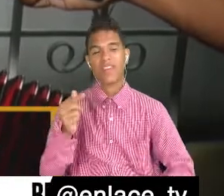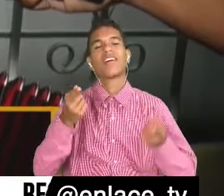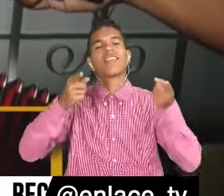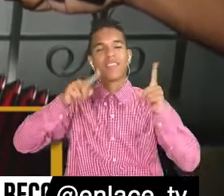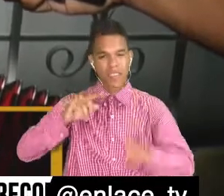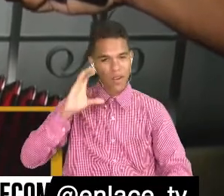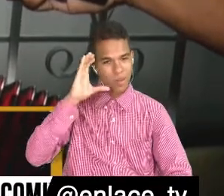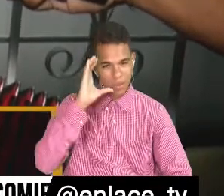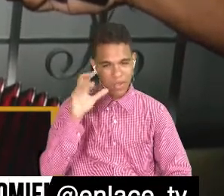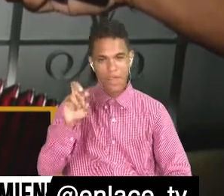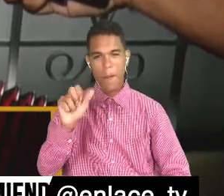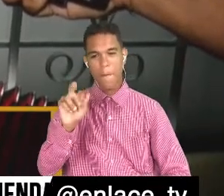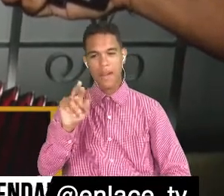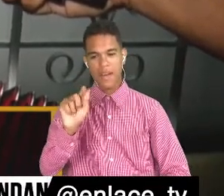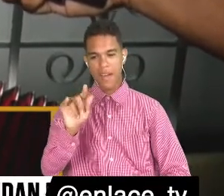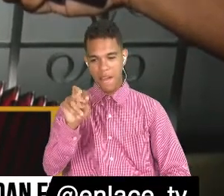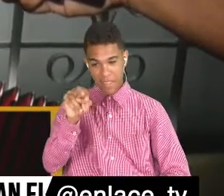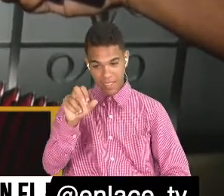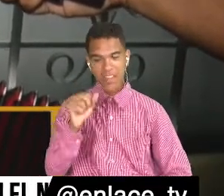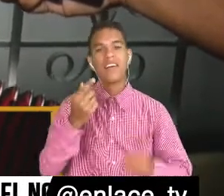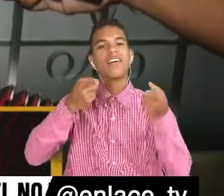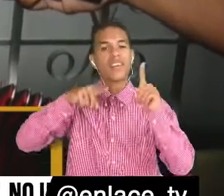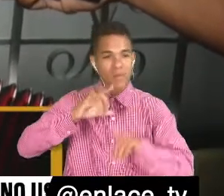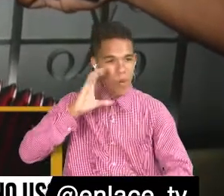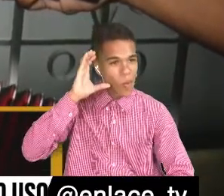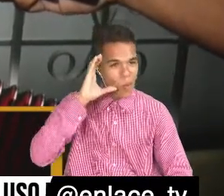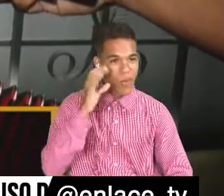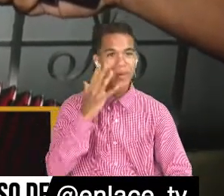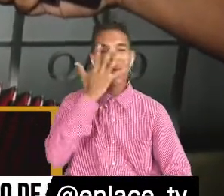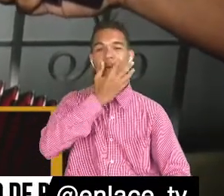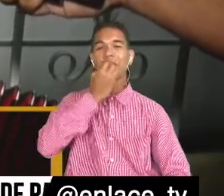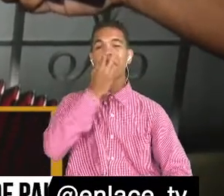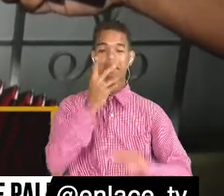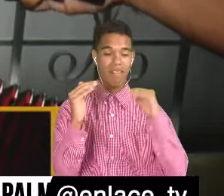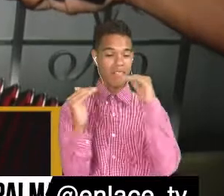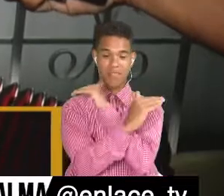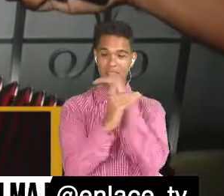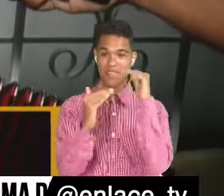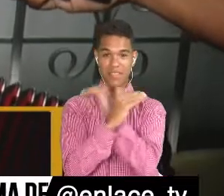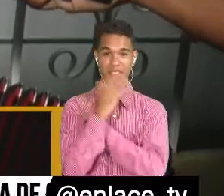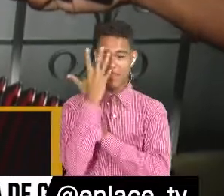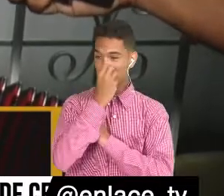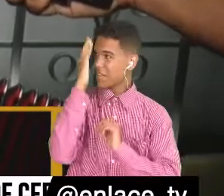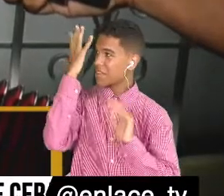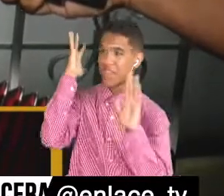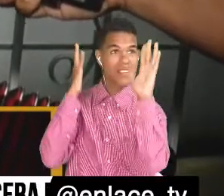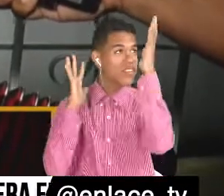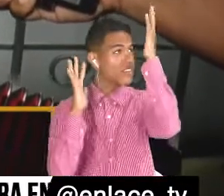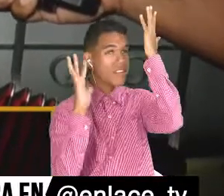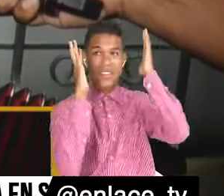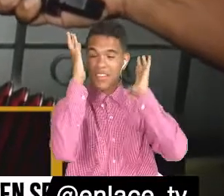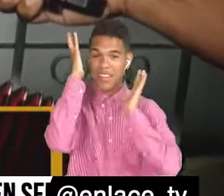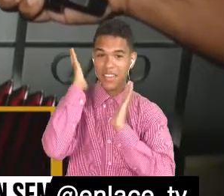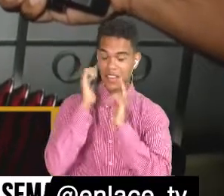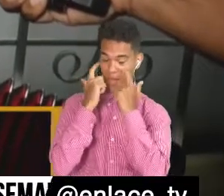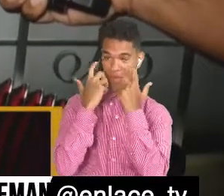la parafina también la tenemos. Lindas avenidas, bellas arboledas, todo el mundo te